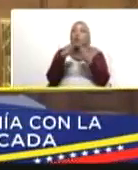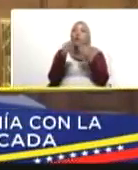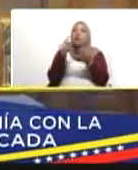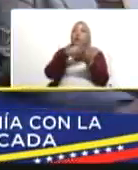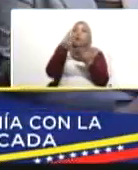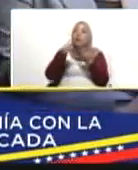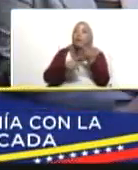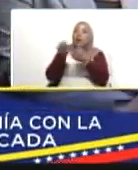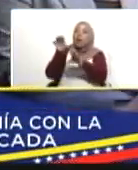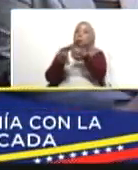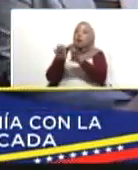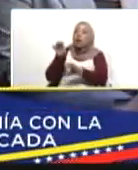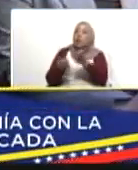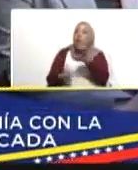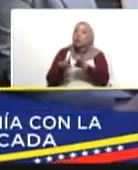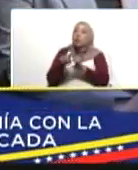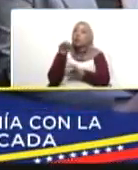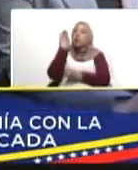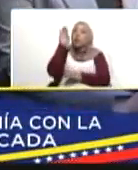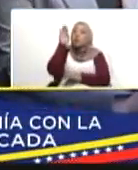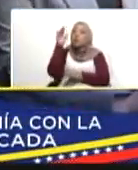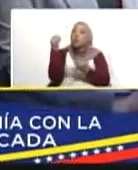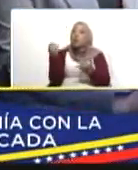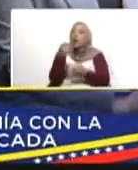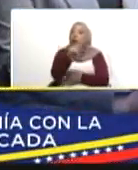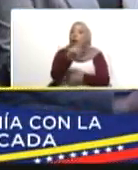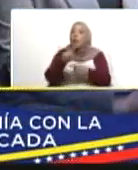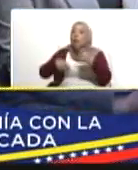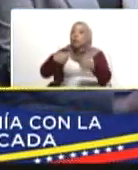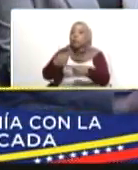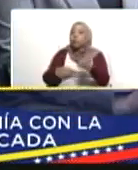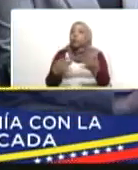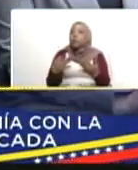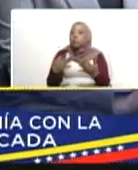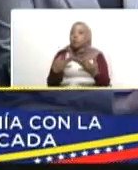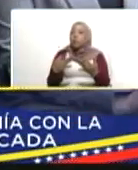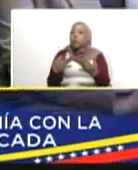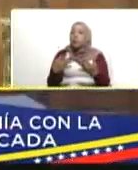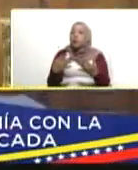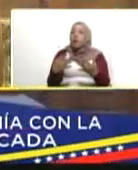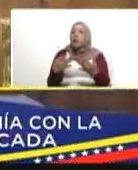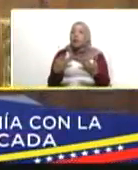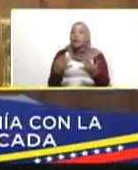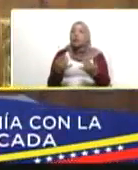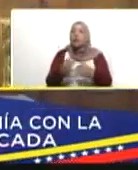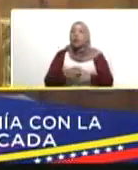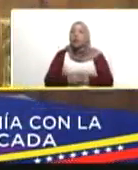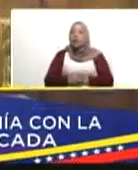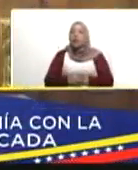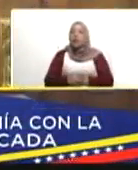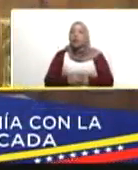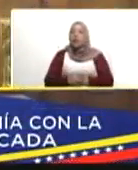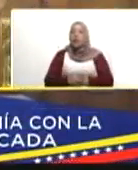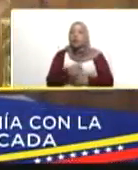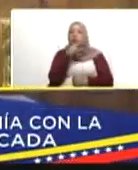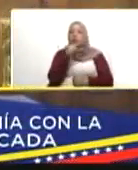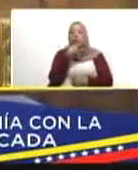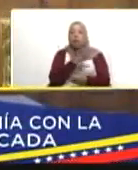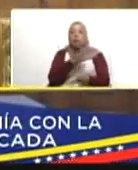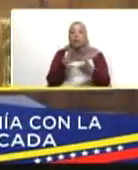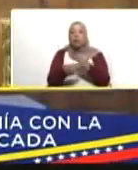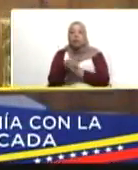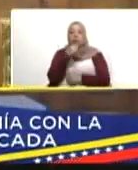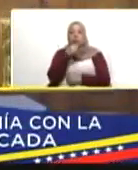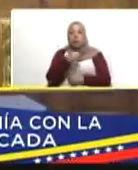de la nación de aquí en adelante y sin lugar a duda la gran transformación y los grandes cambios que